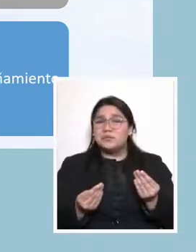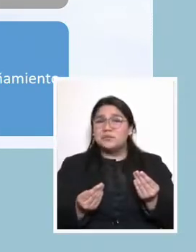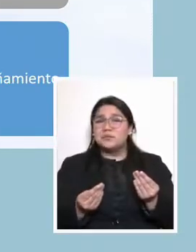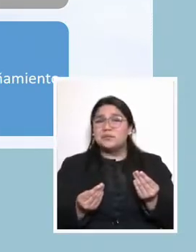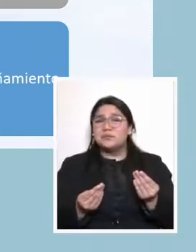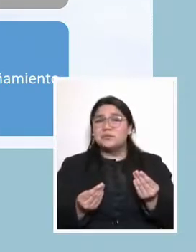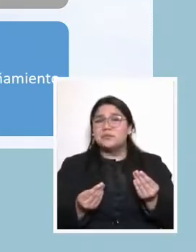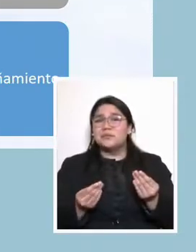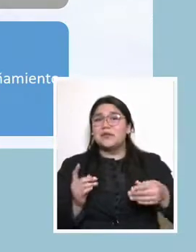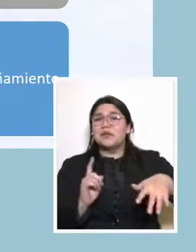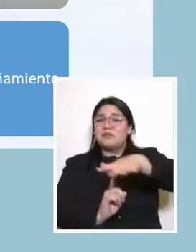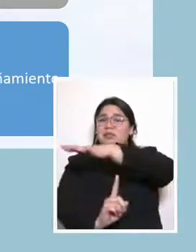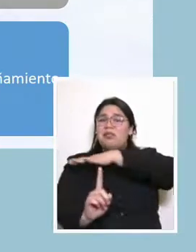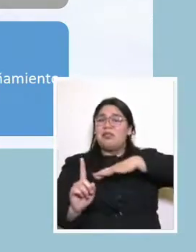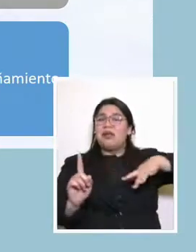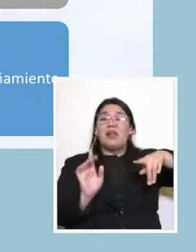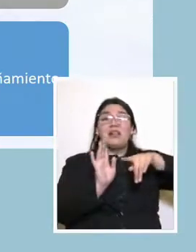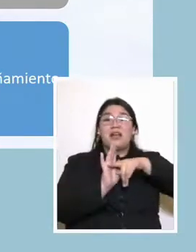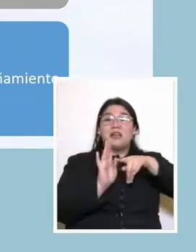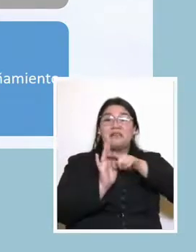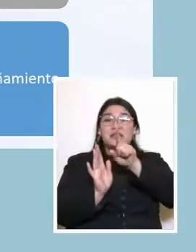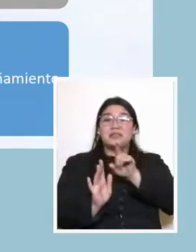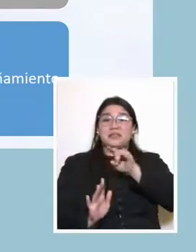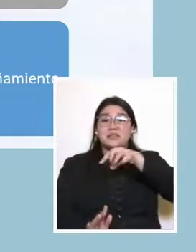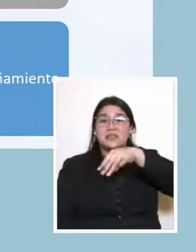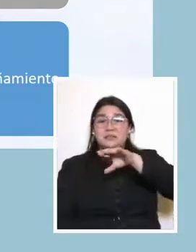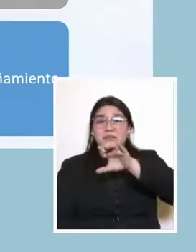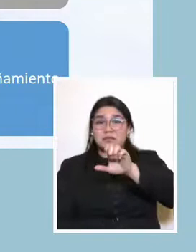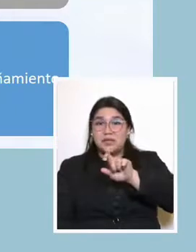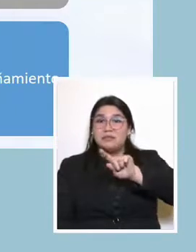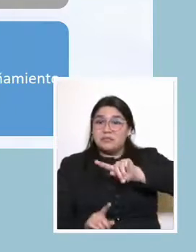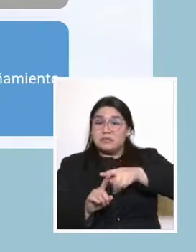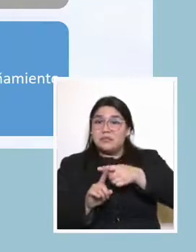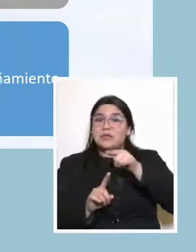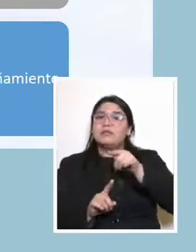externalidades negativas del CIMSE, y vuelvo a repetir, no estamos en contra de las